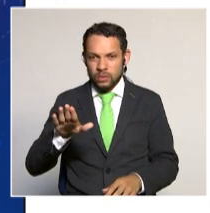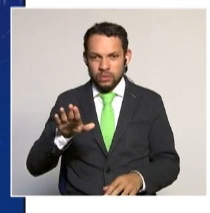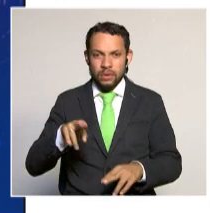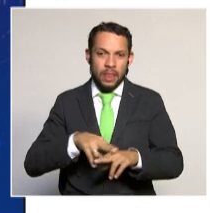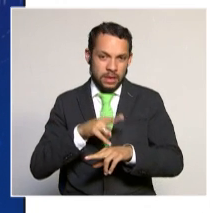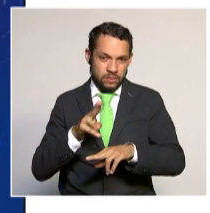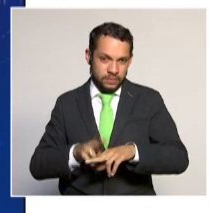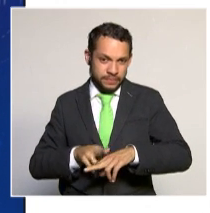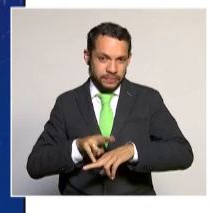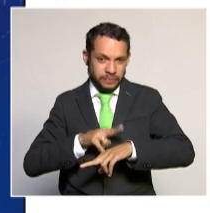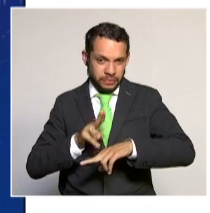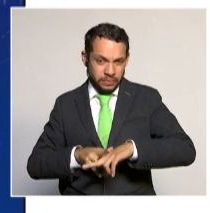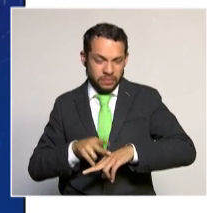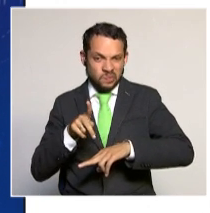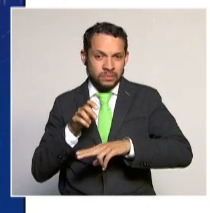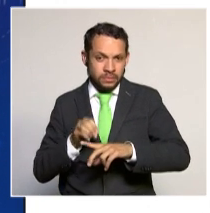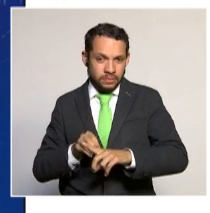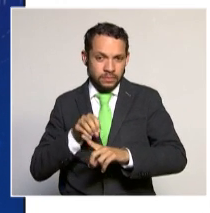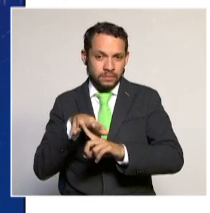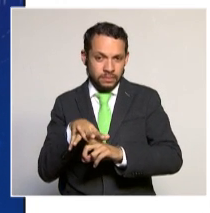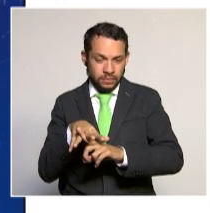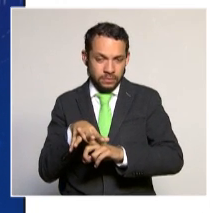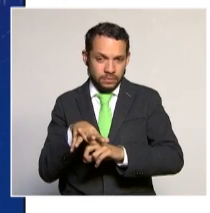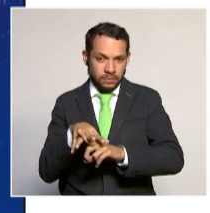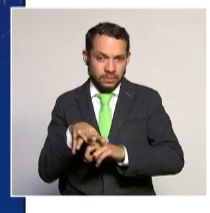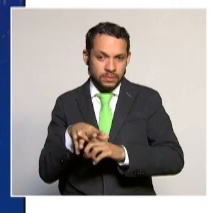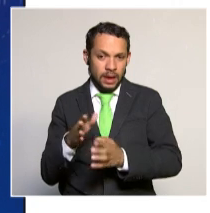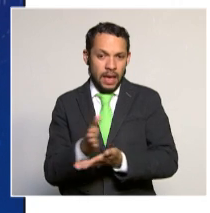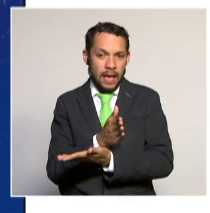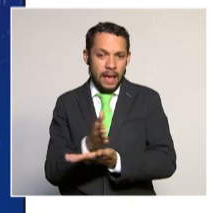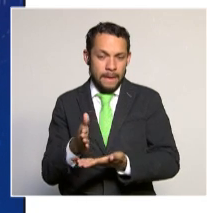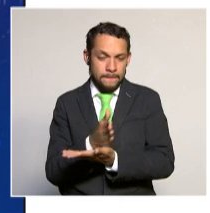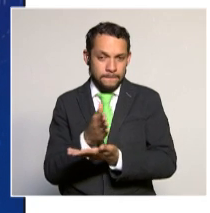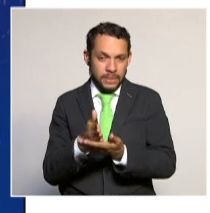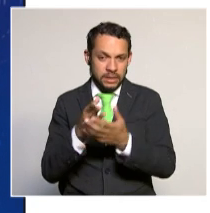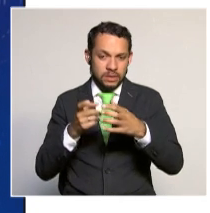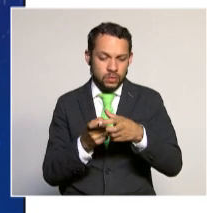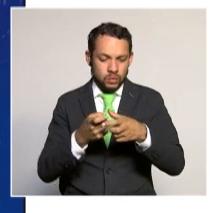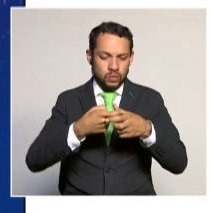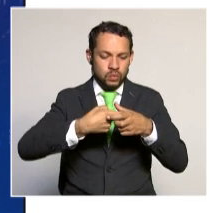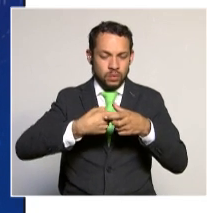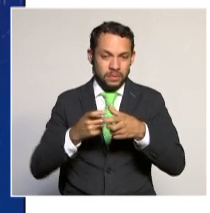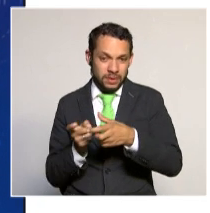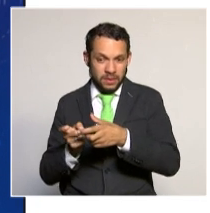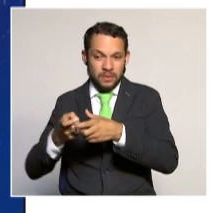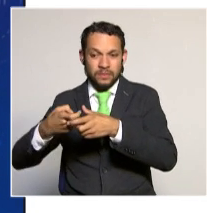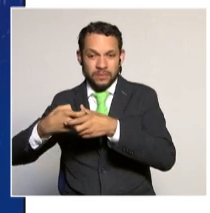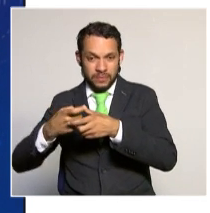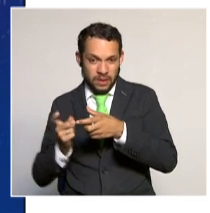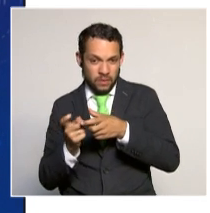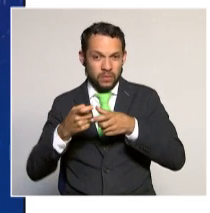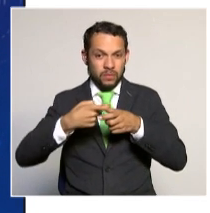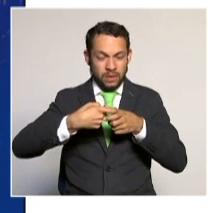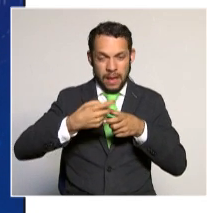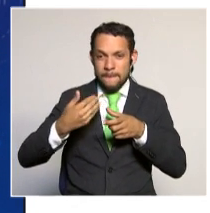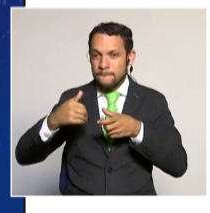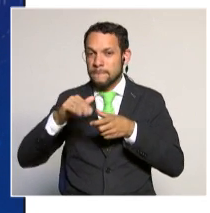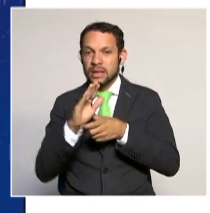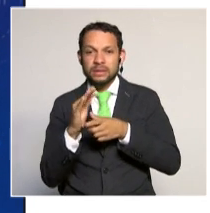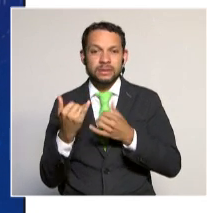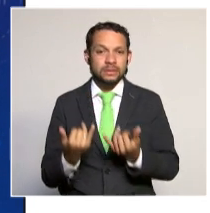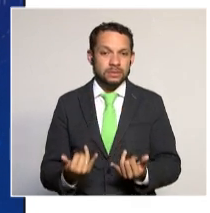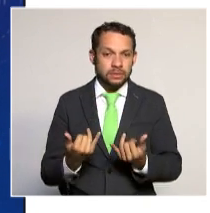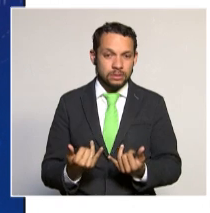natural, una pequeña entrante que separa los giros o circunvoluciones vecinas. Aquí las entrantes son mayoritarias. Pero esto es en